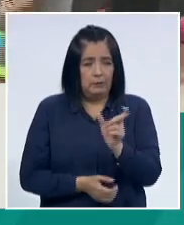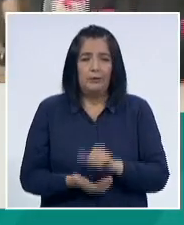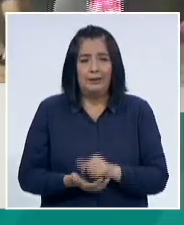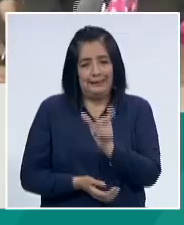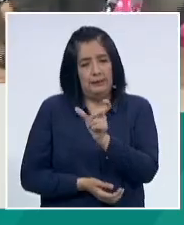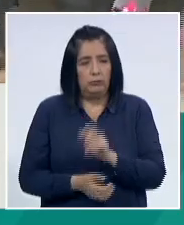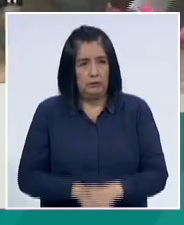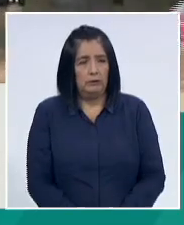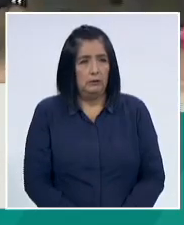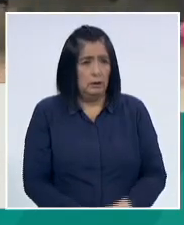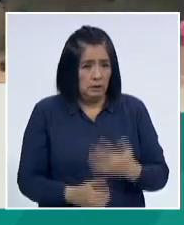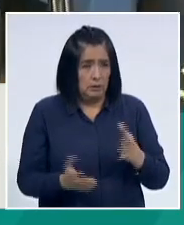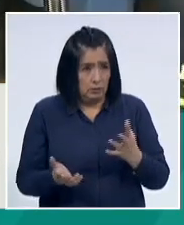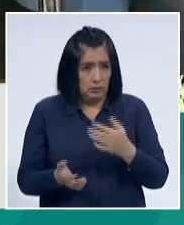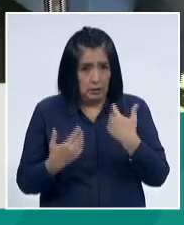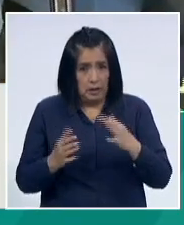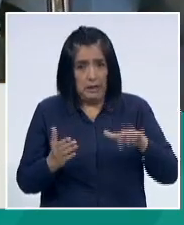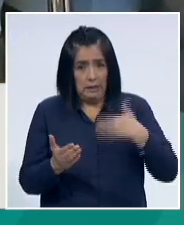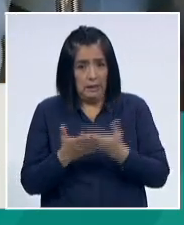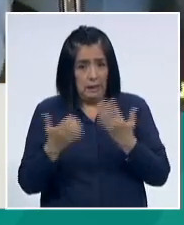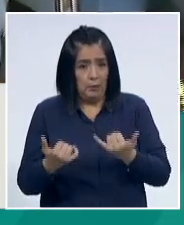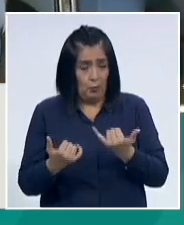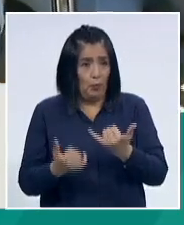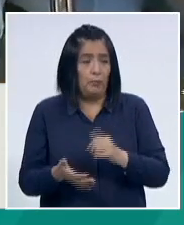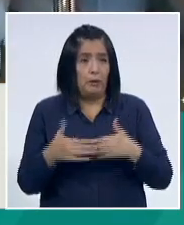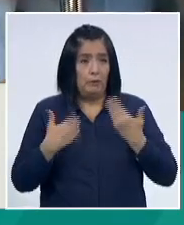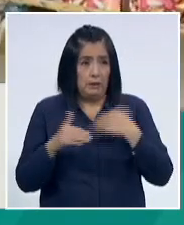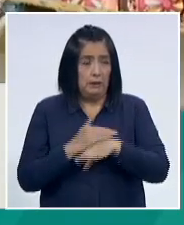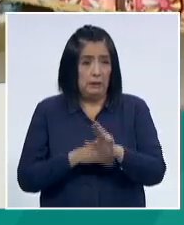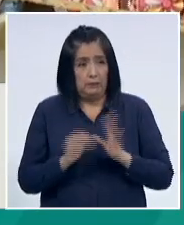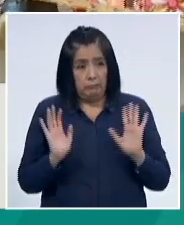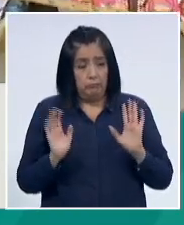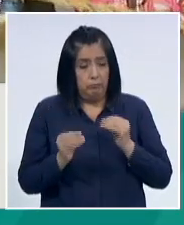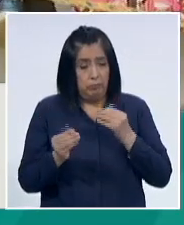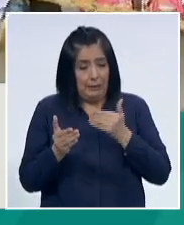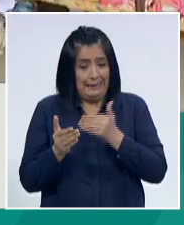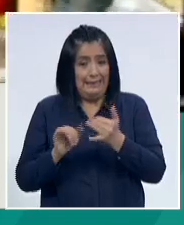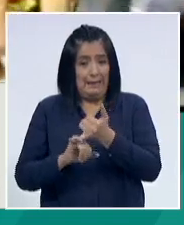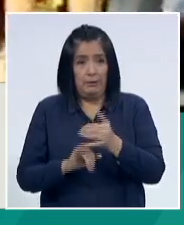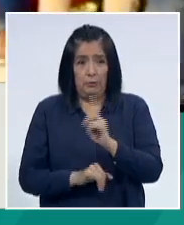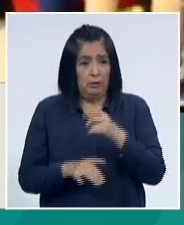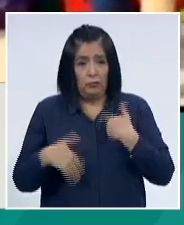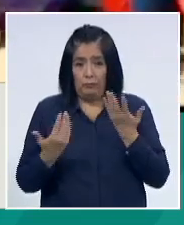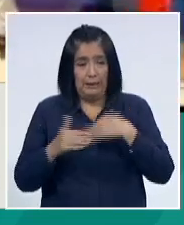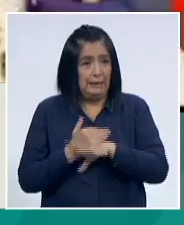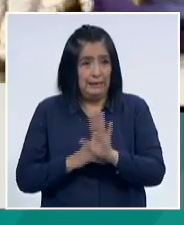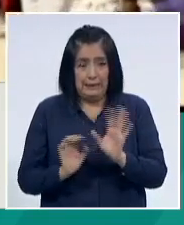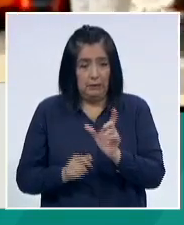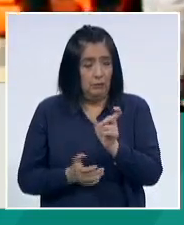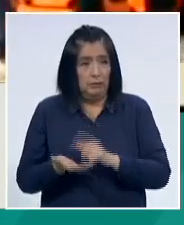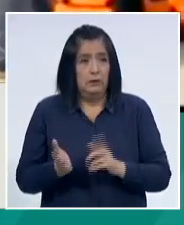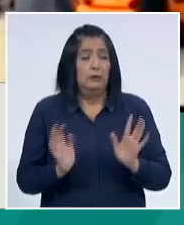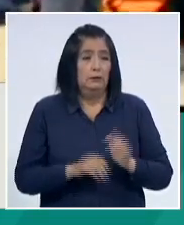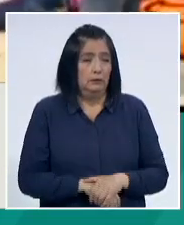cédula? Ha logrado felizmente llegar el día de hoy para poder ingresar, porque ya el sábado ya no va a poder ingresar con cédula. No, todavía.